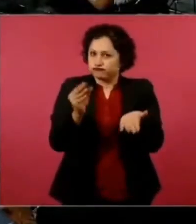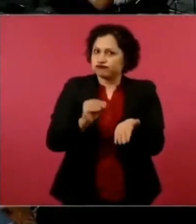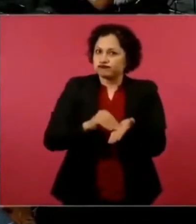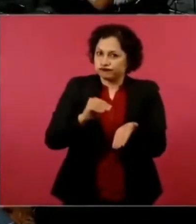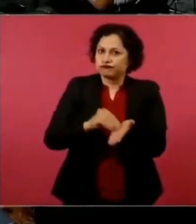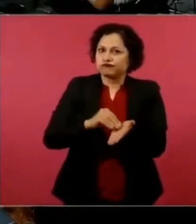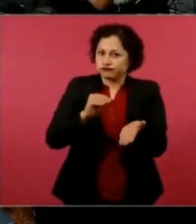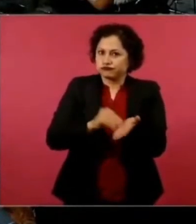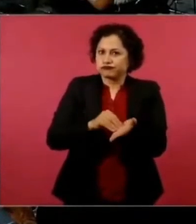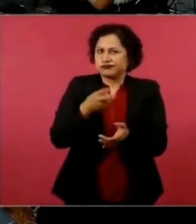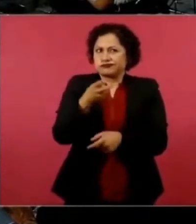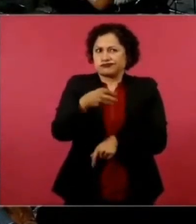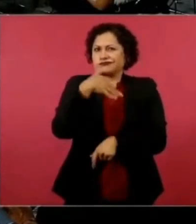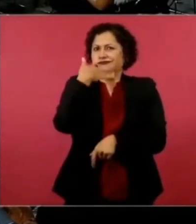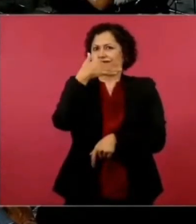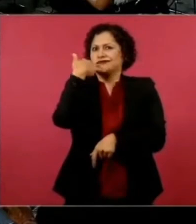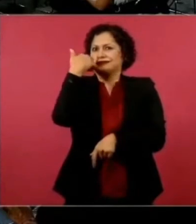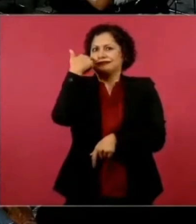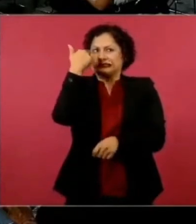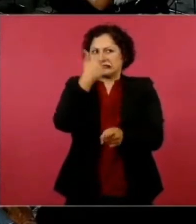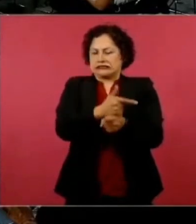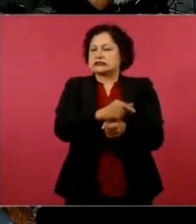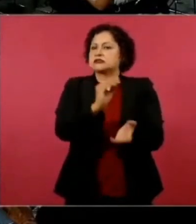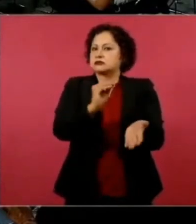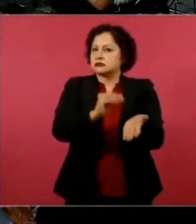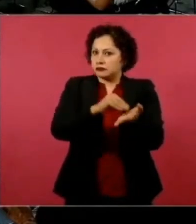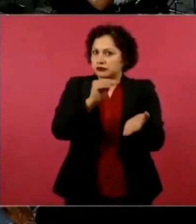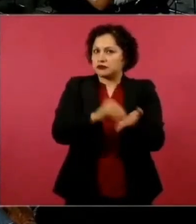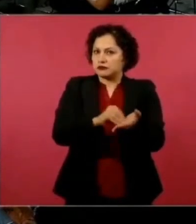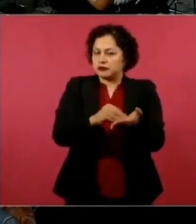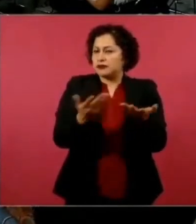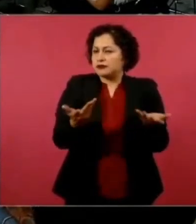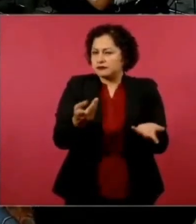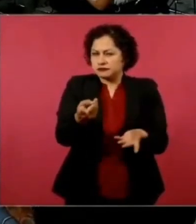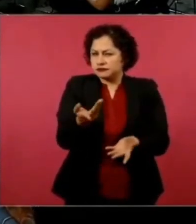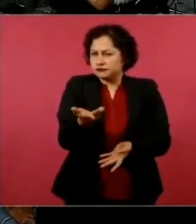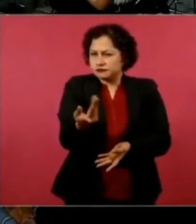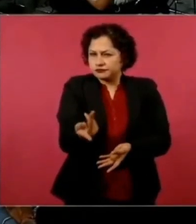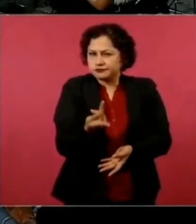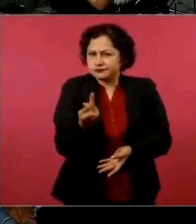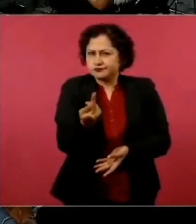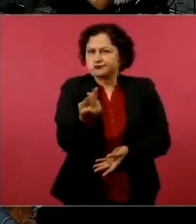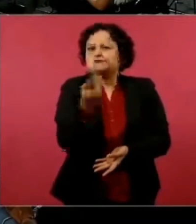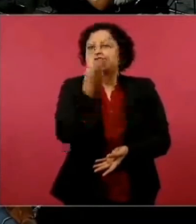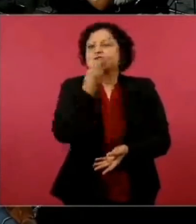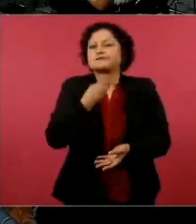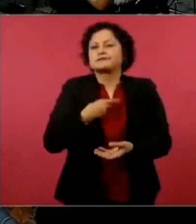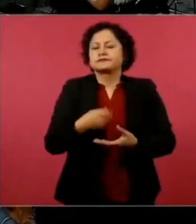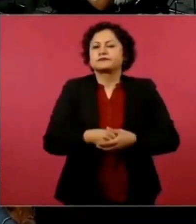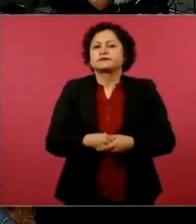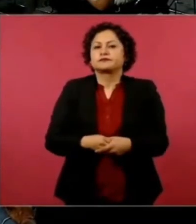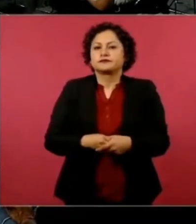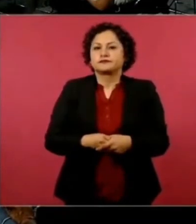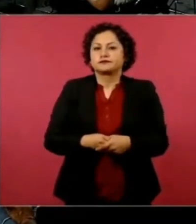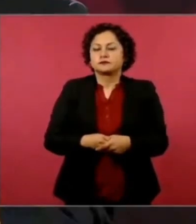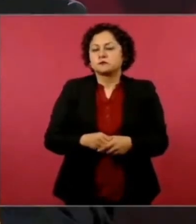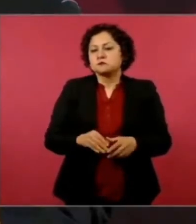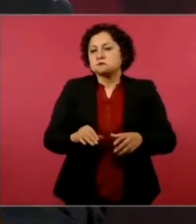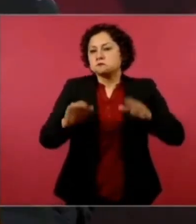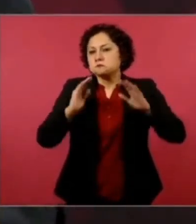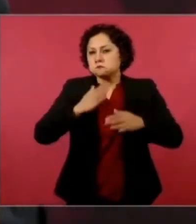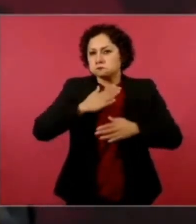de esta corrupción, se puede decir. Sería mi primer planteamiento. Bueno, yo pienso que se ha avanzado